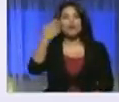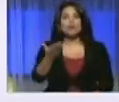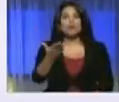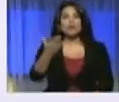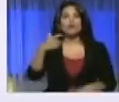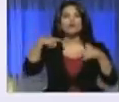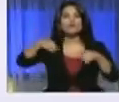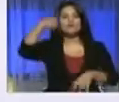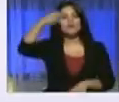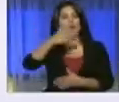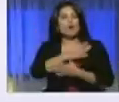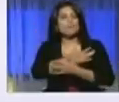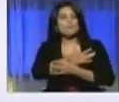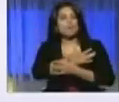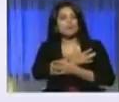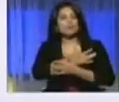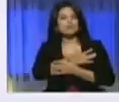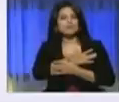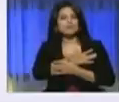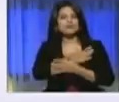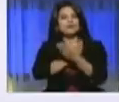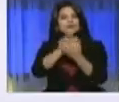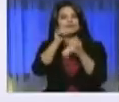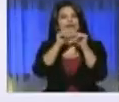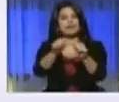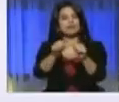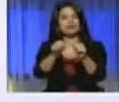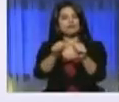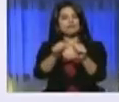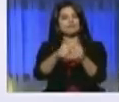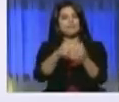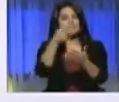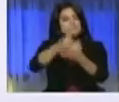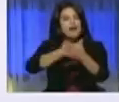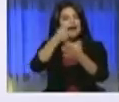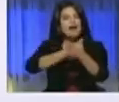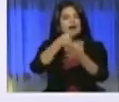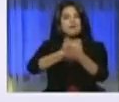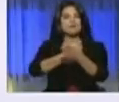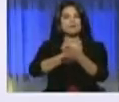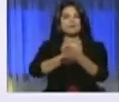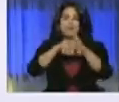amor, seguimos la marcha. Porque así es,